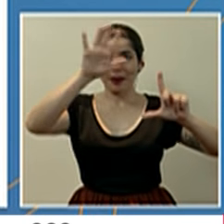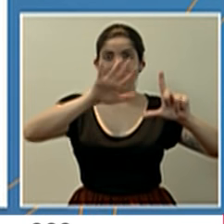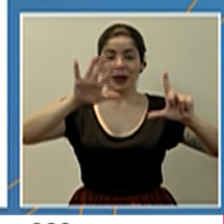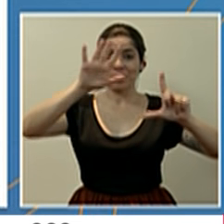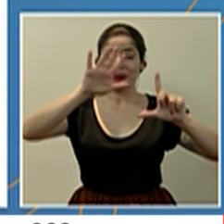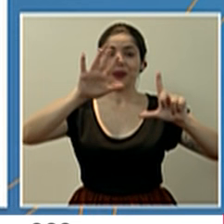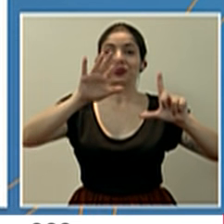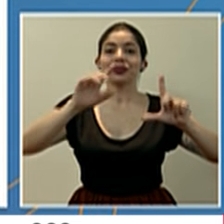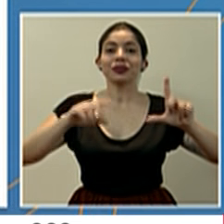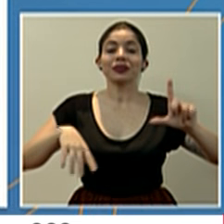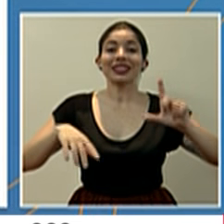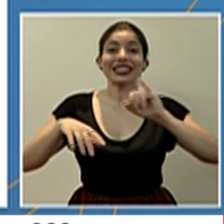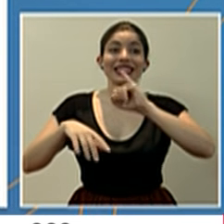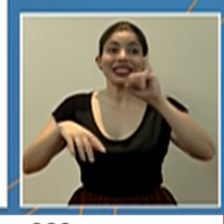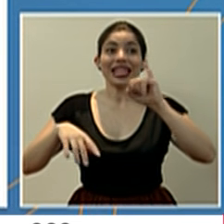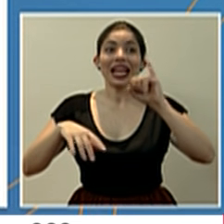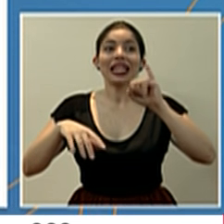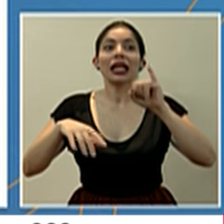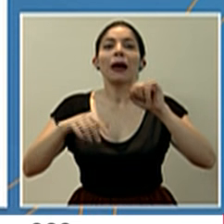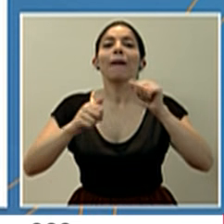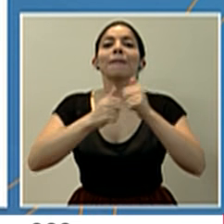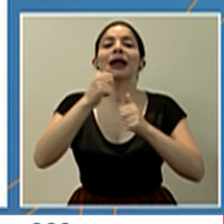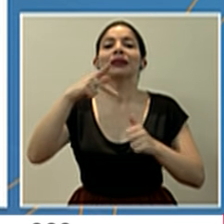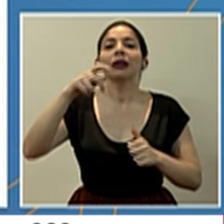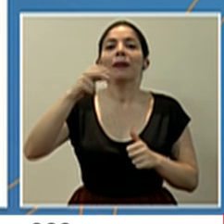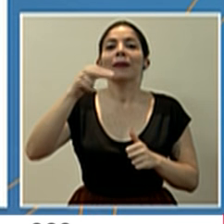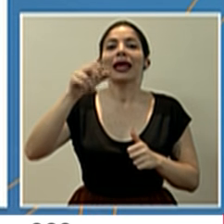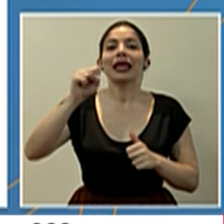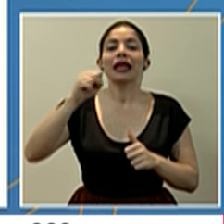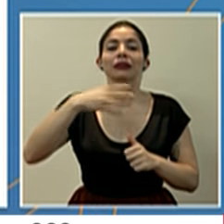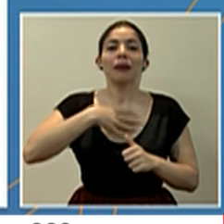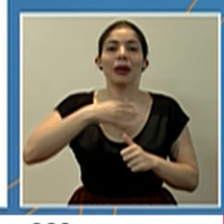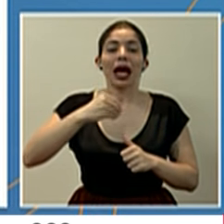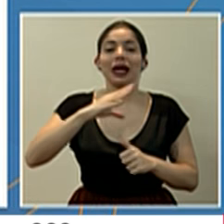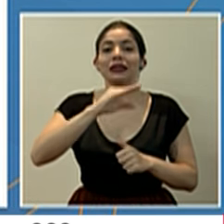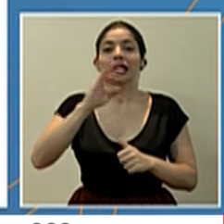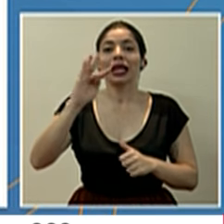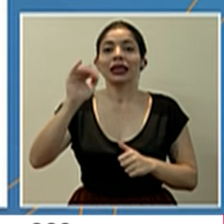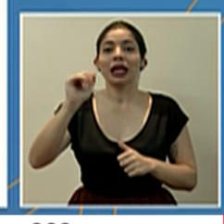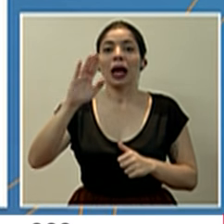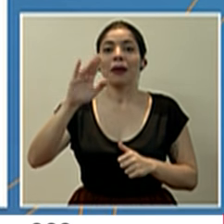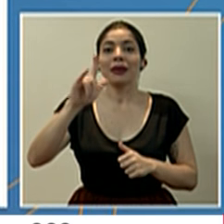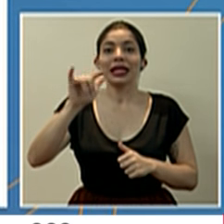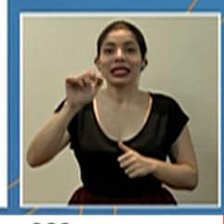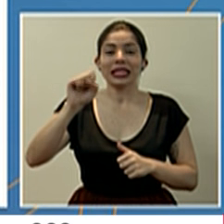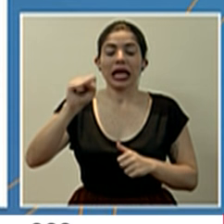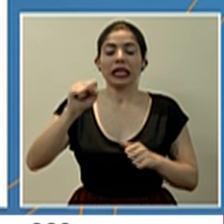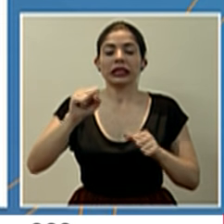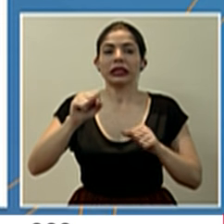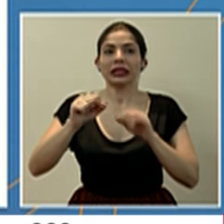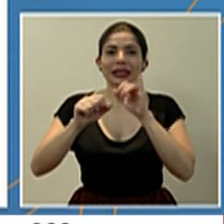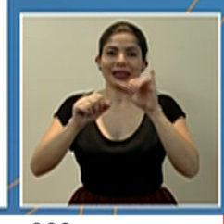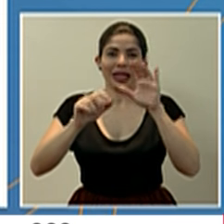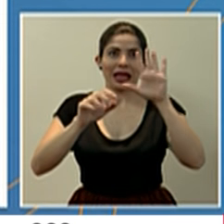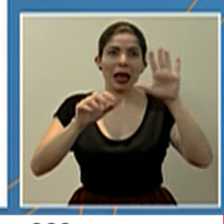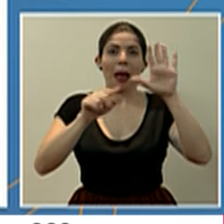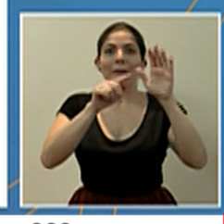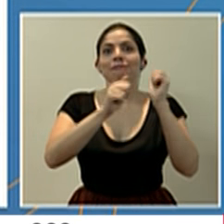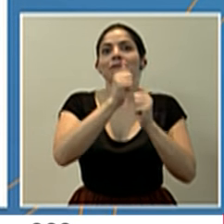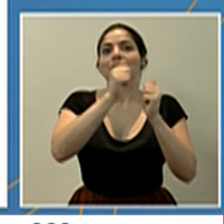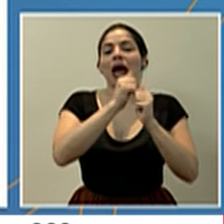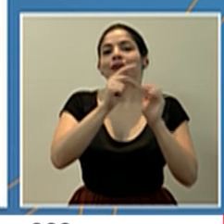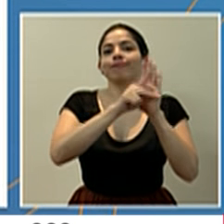la izquierda. Principalmente han sido el sector de Peñas Blancas y Tablillas, donde se han rechazado estas personas,